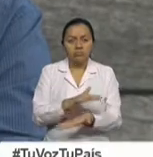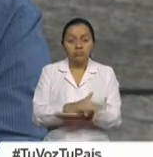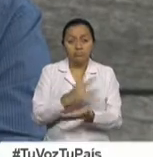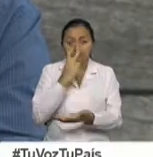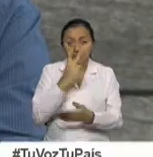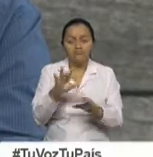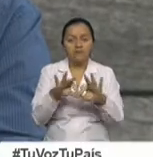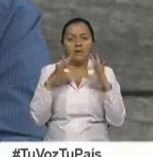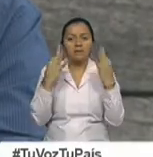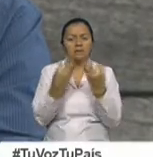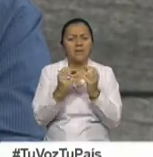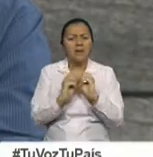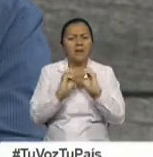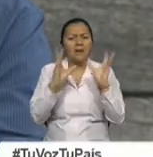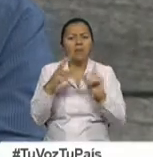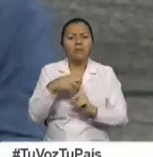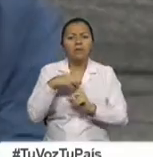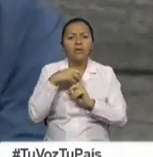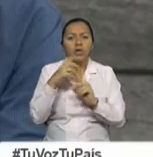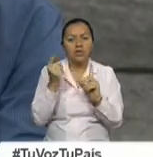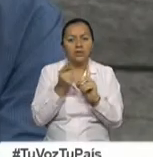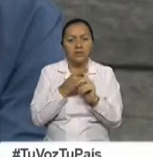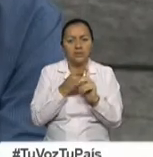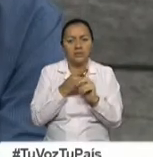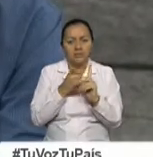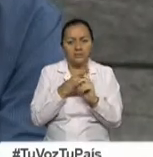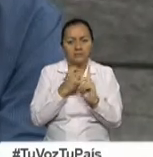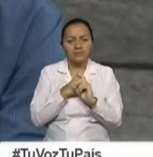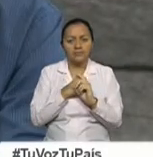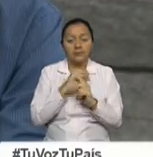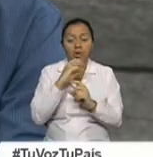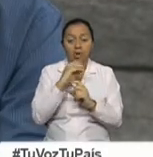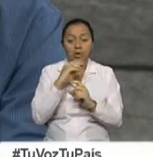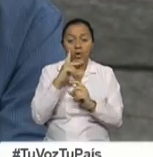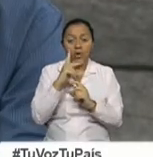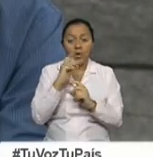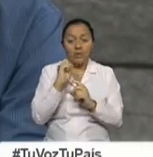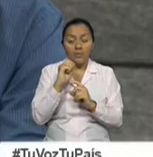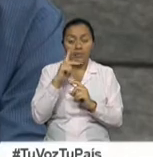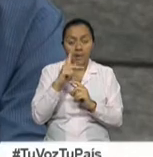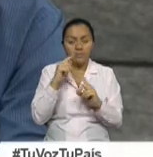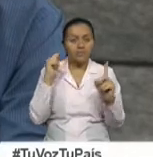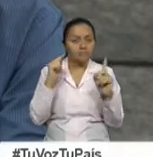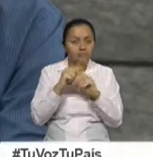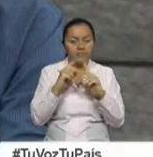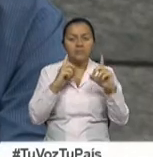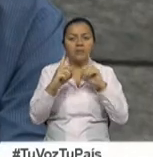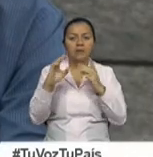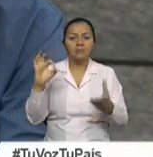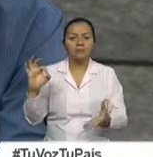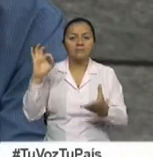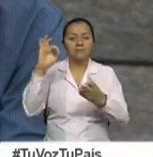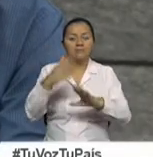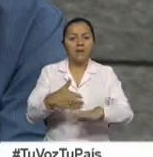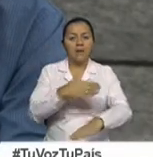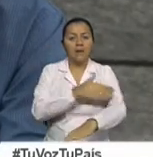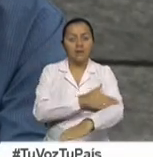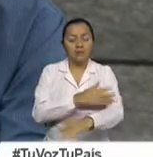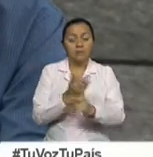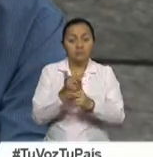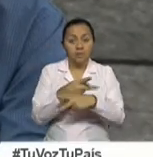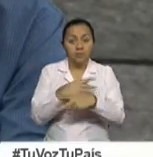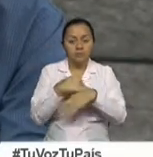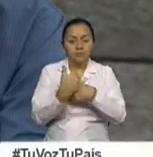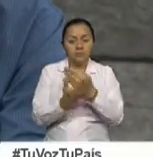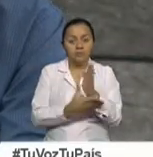sus familias es nuestra prioridad. En la OPEP dialogamos con las principales representantes de la producción y explotación y